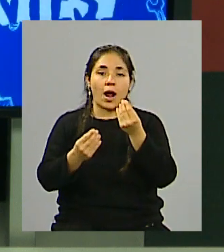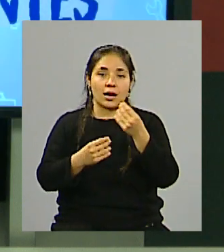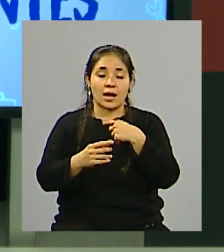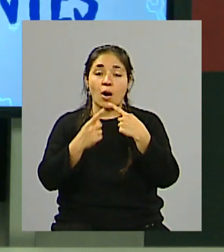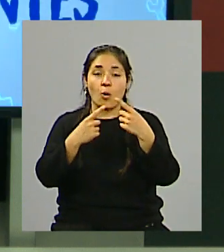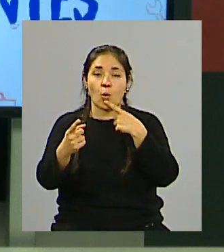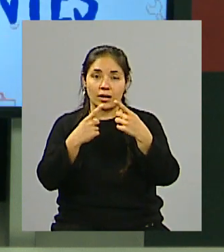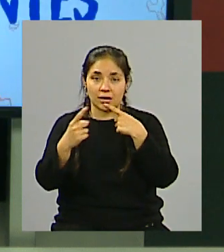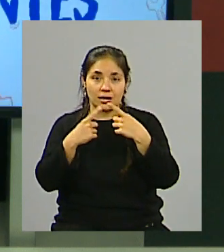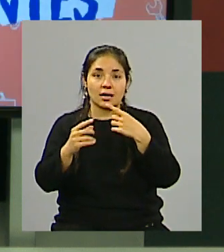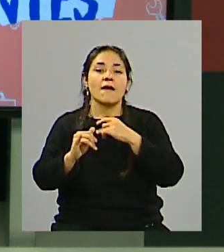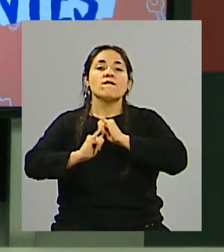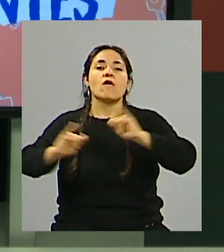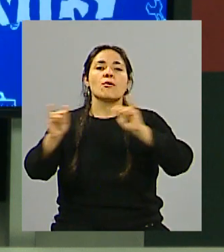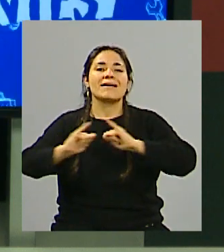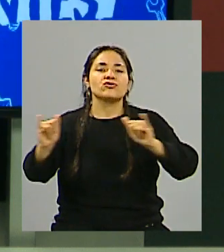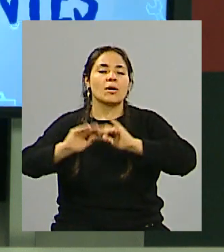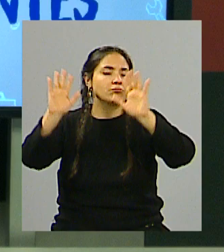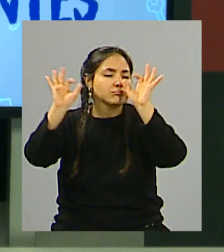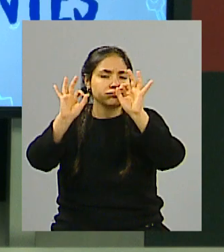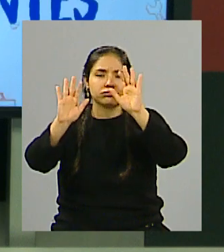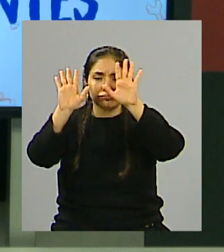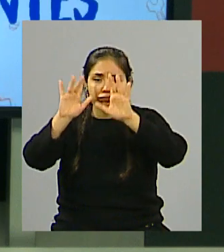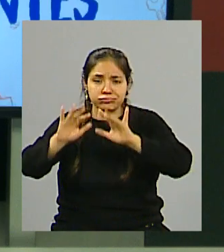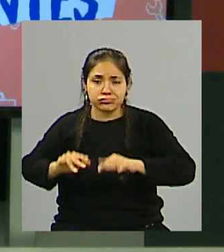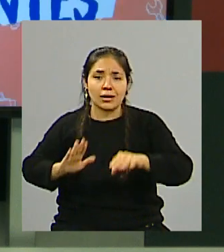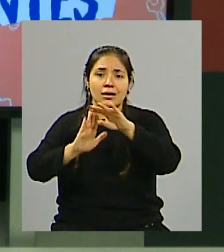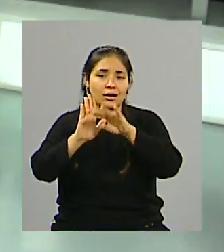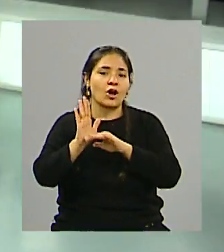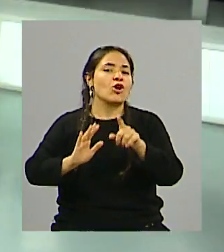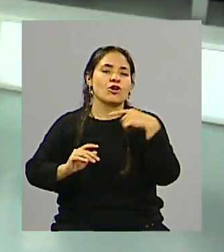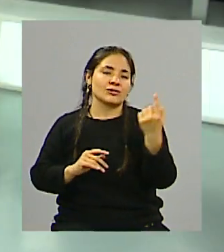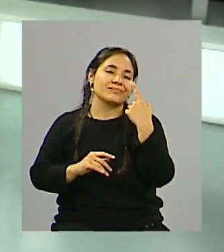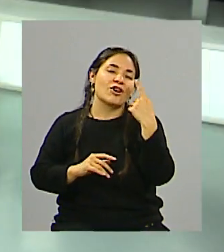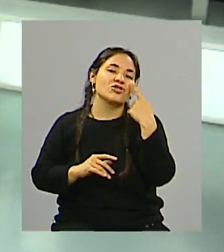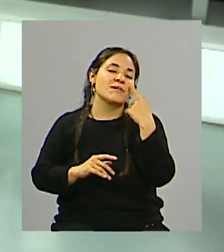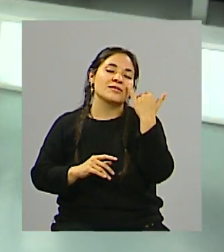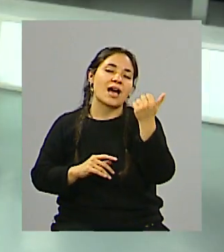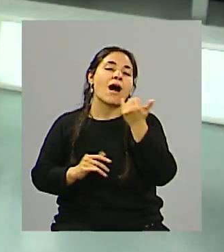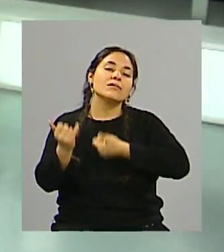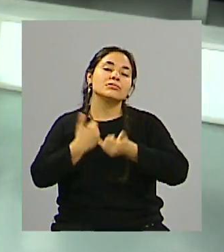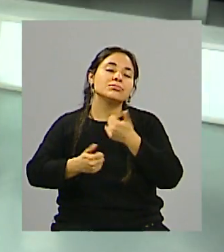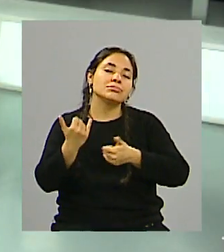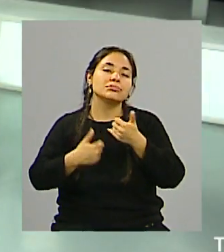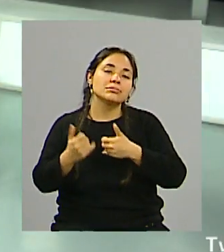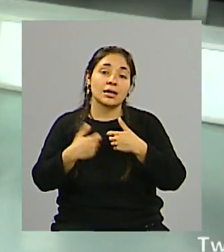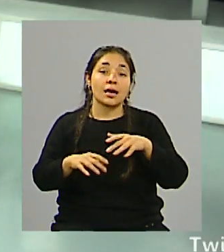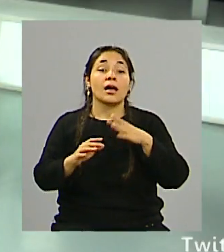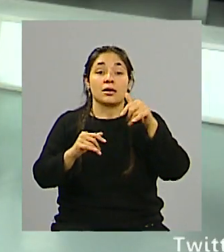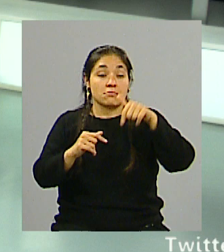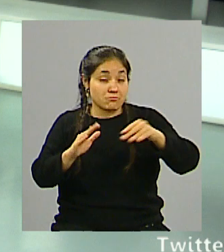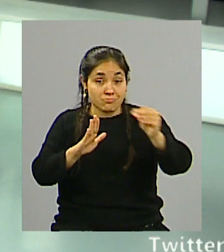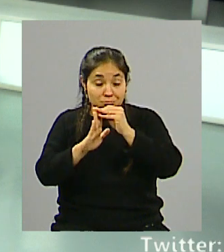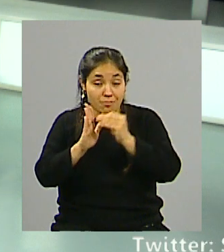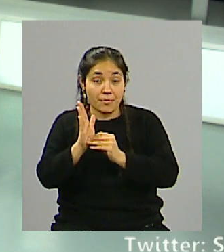la información sistematizada de este conocimiento, que te digo que lo conocemos por relatos, pero sistematizada para poder,